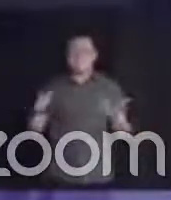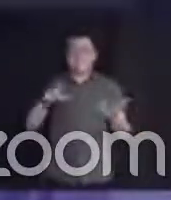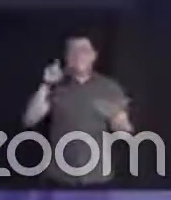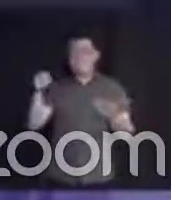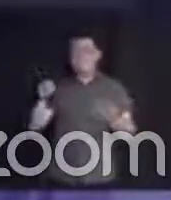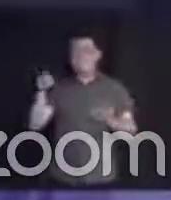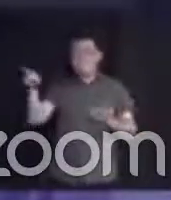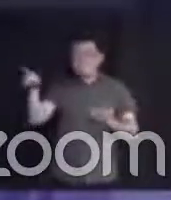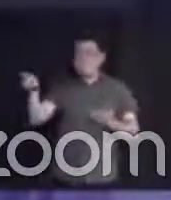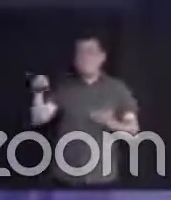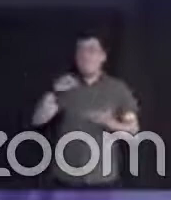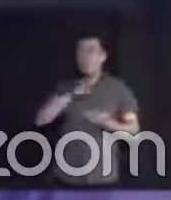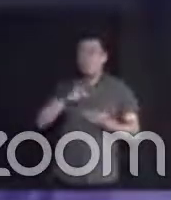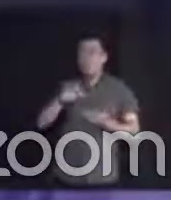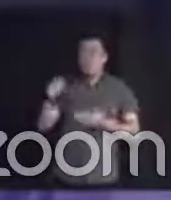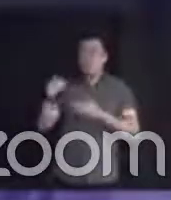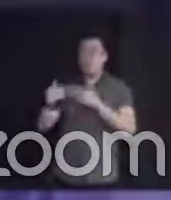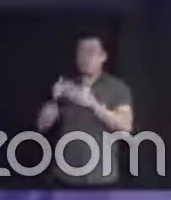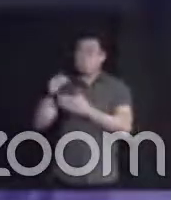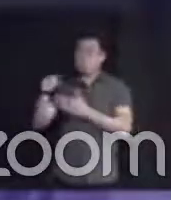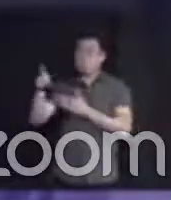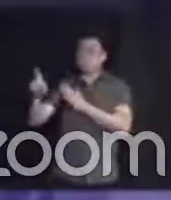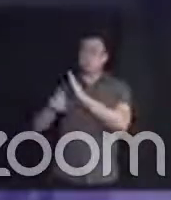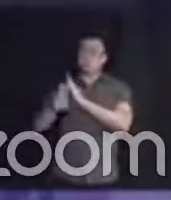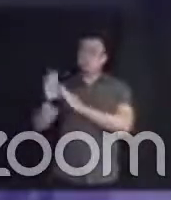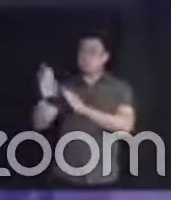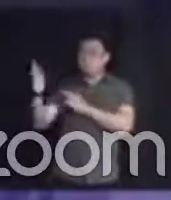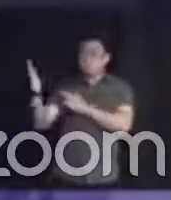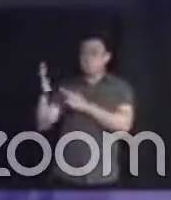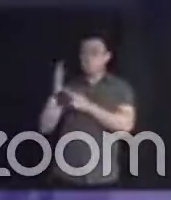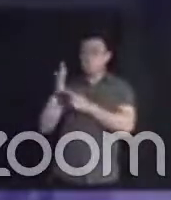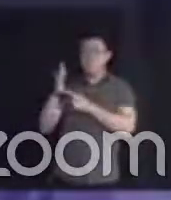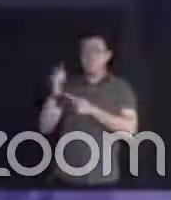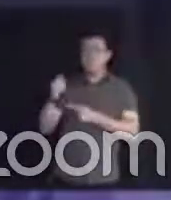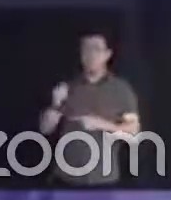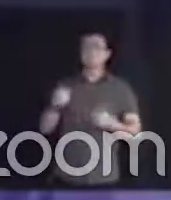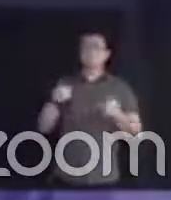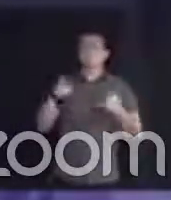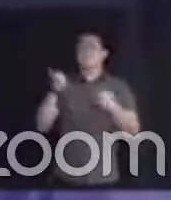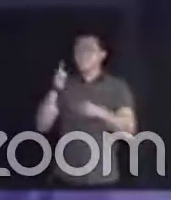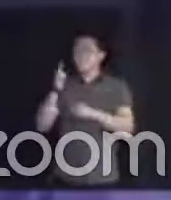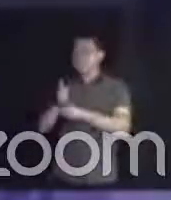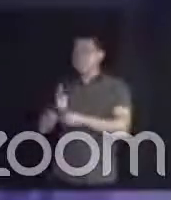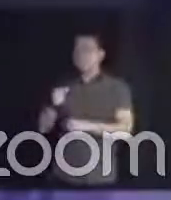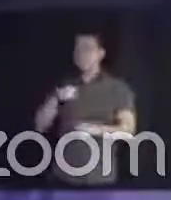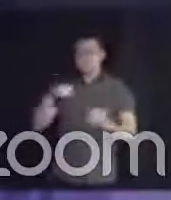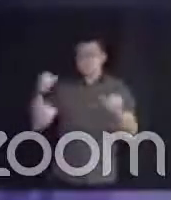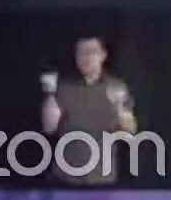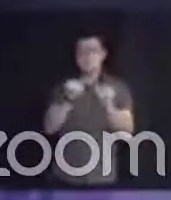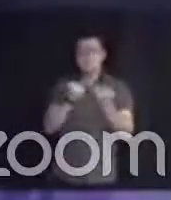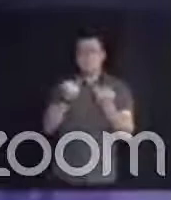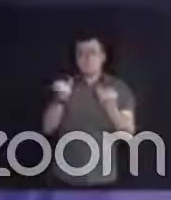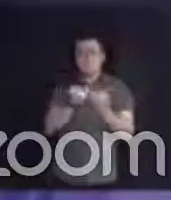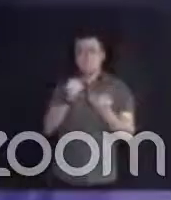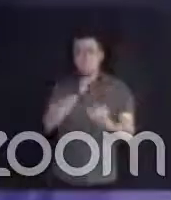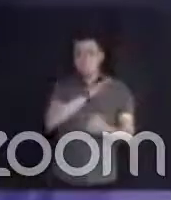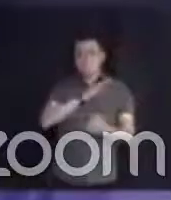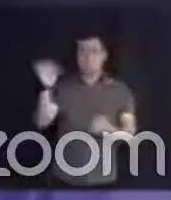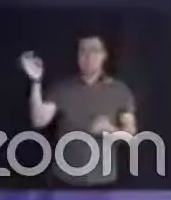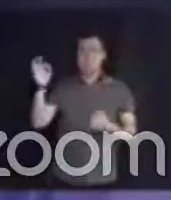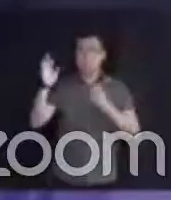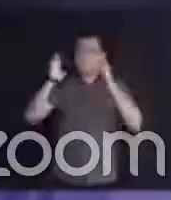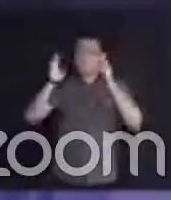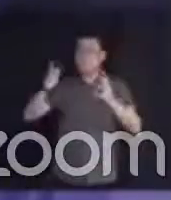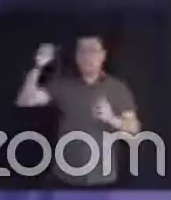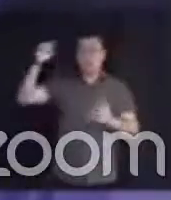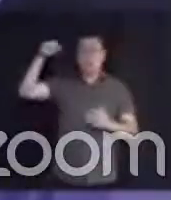Olivia me demostró que sí se podía, ahí fue todo. Yo dije, yo también puedo entonces. Y aquí